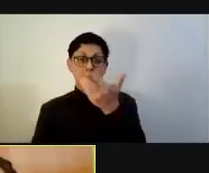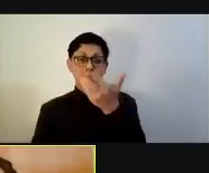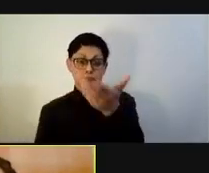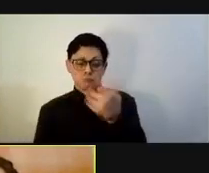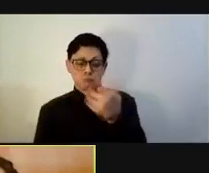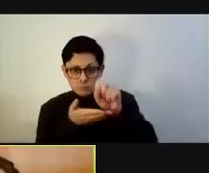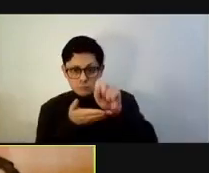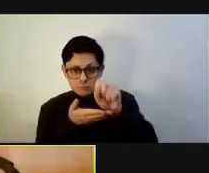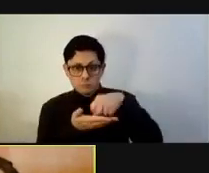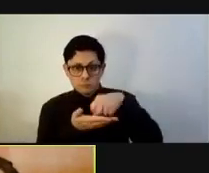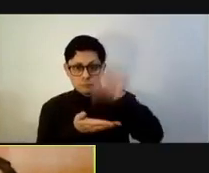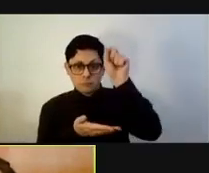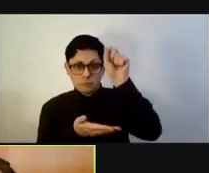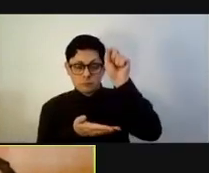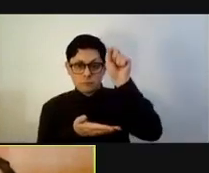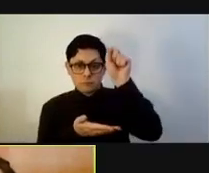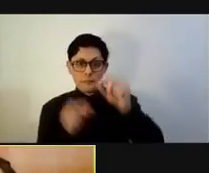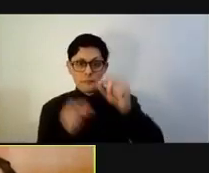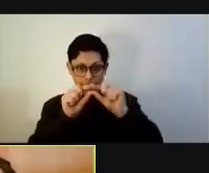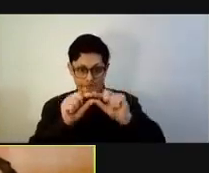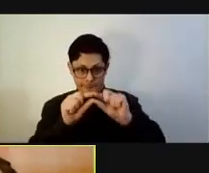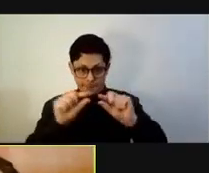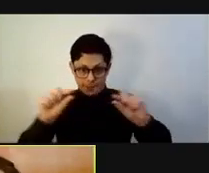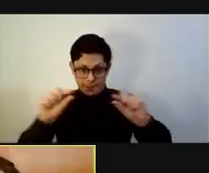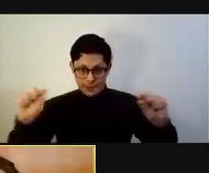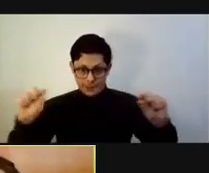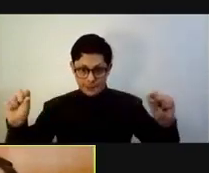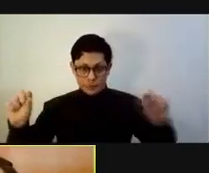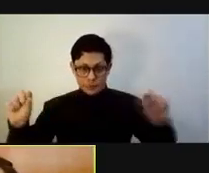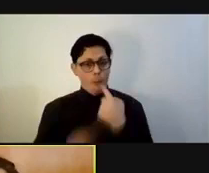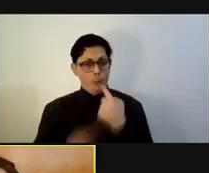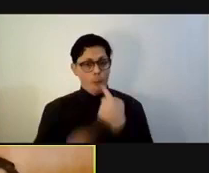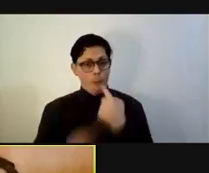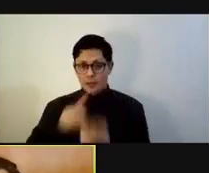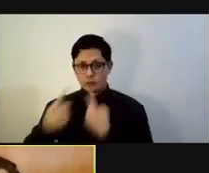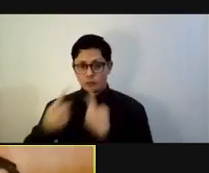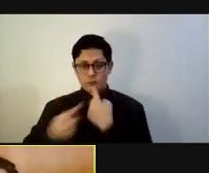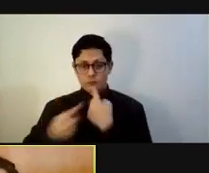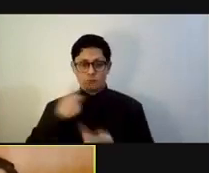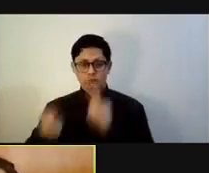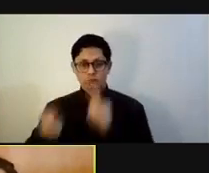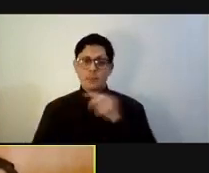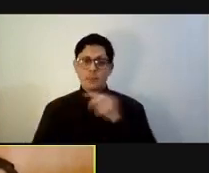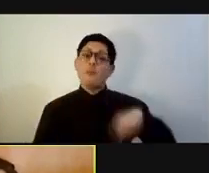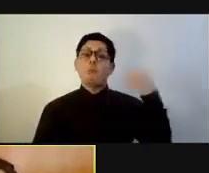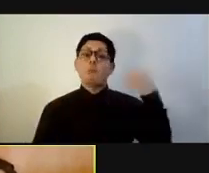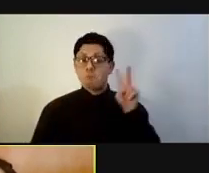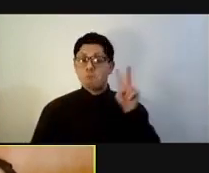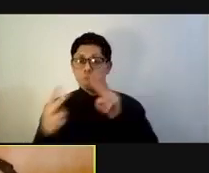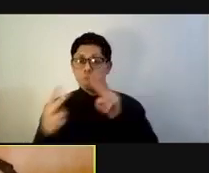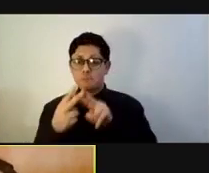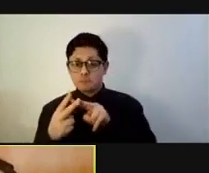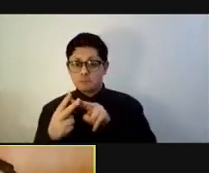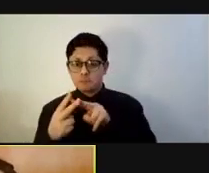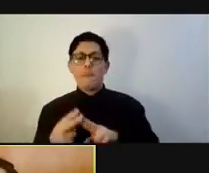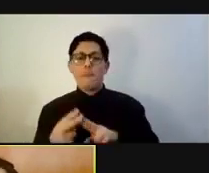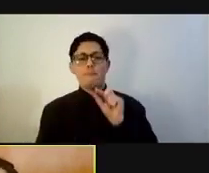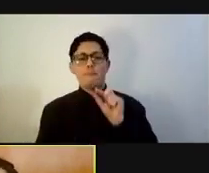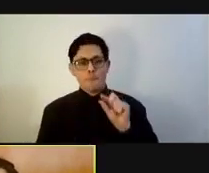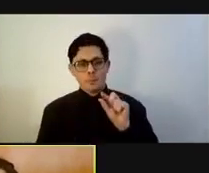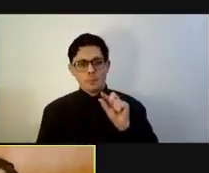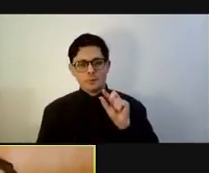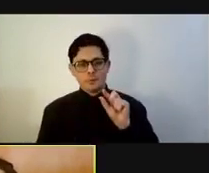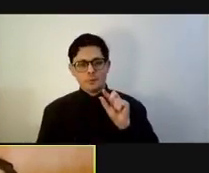de comentarios y esperamos reencontrarnos pronto en una nueva entrega de Conversaciones sobre la